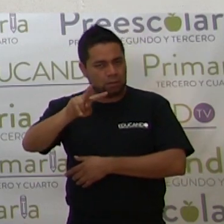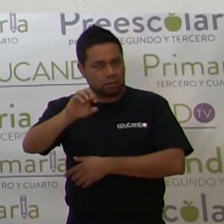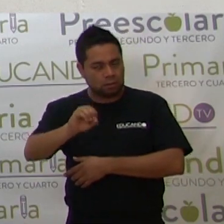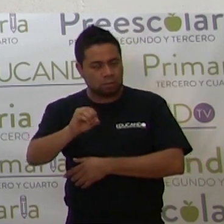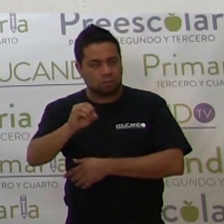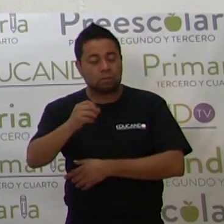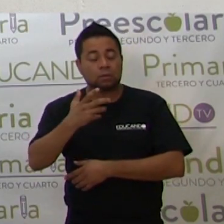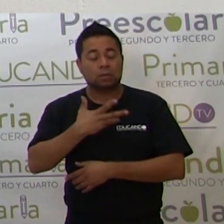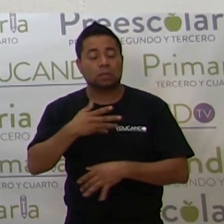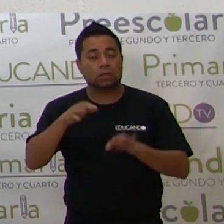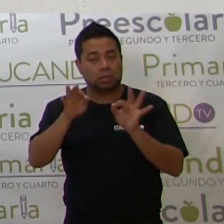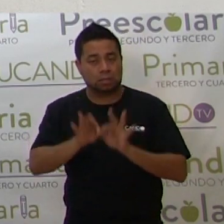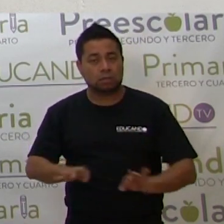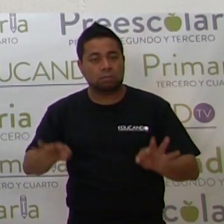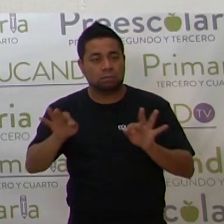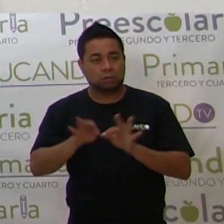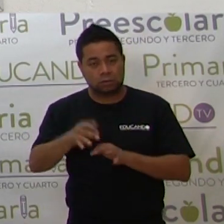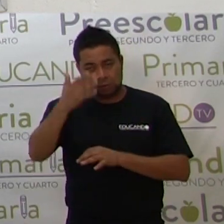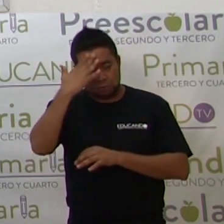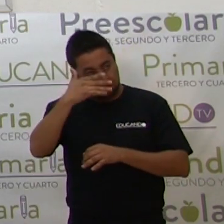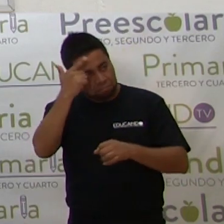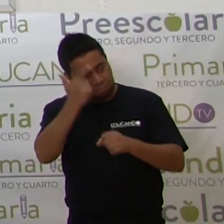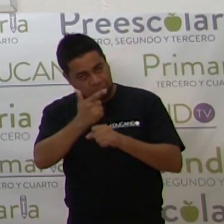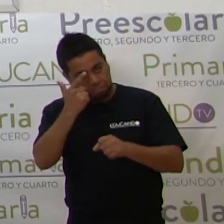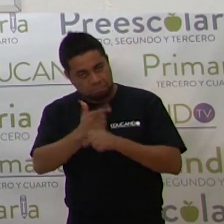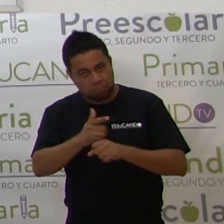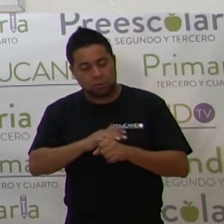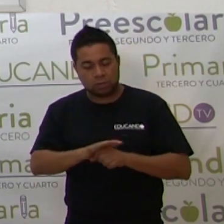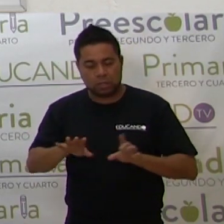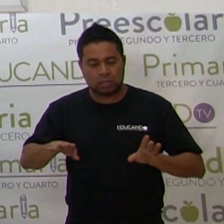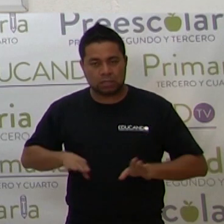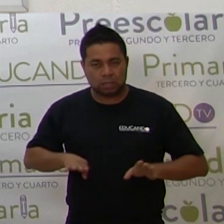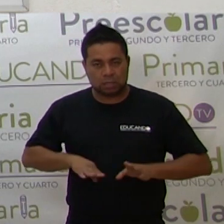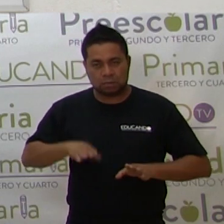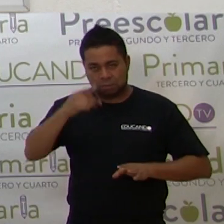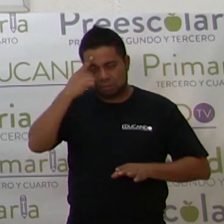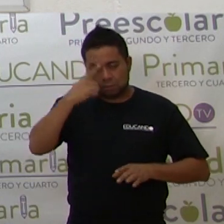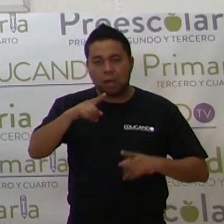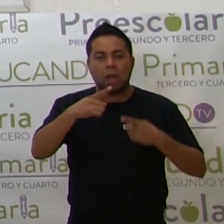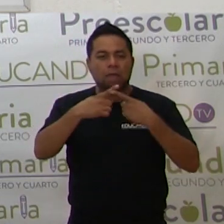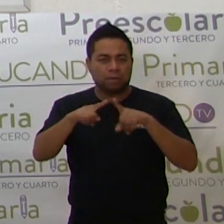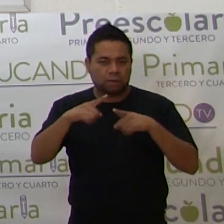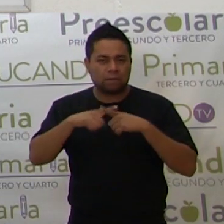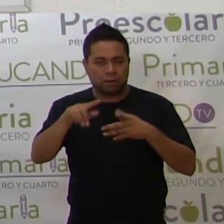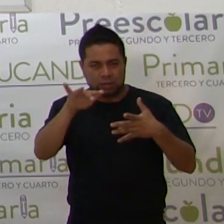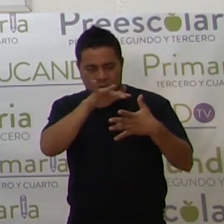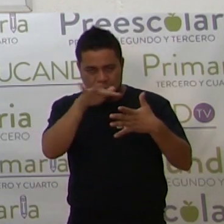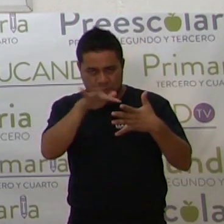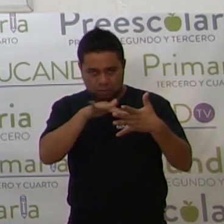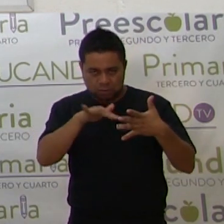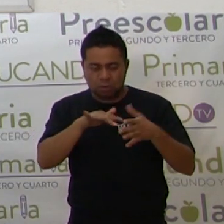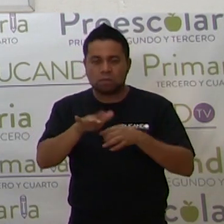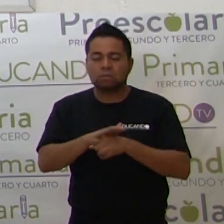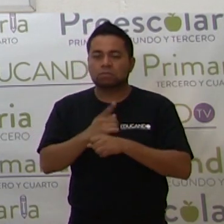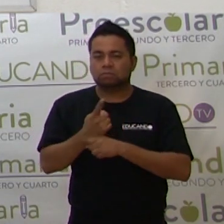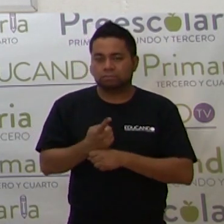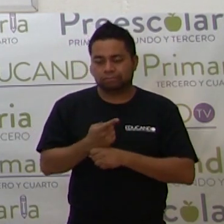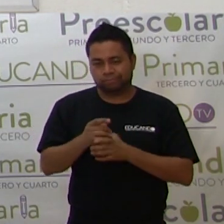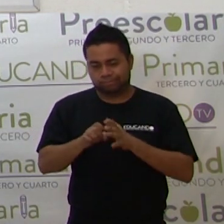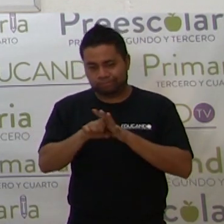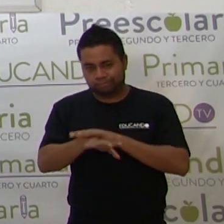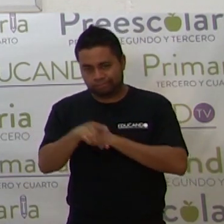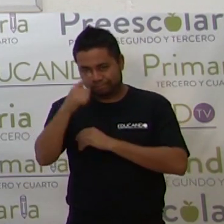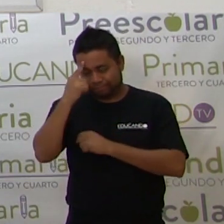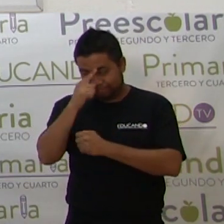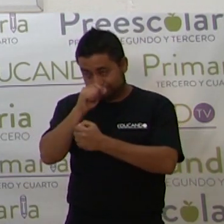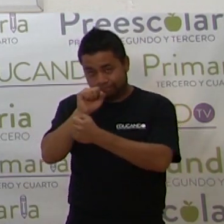podamos identificar las características de cada uno de estos tipos de textos, porque si te das cuenta, en el